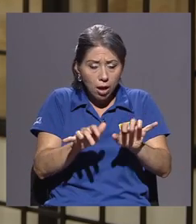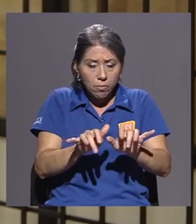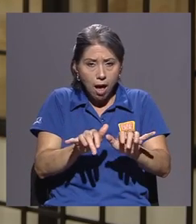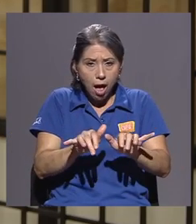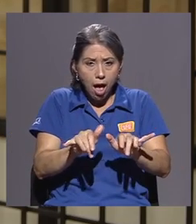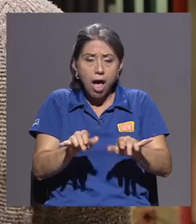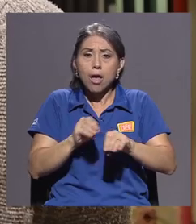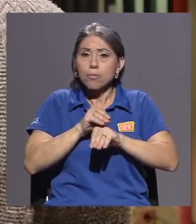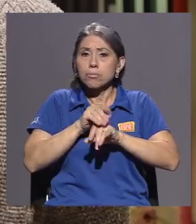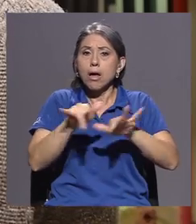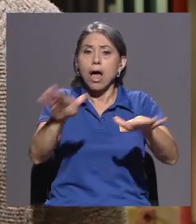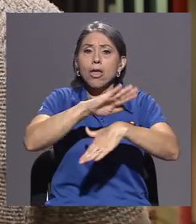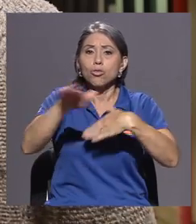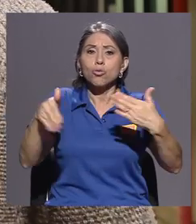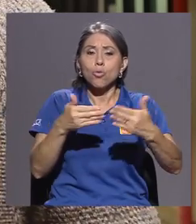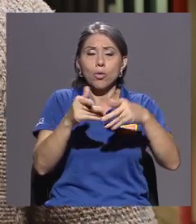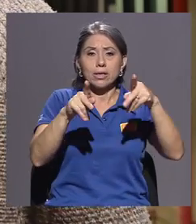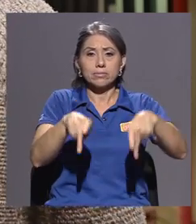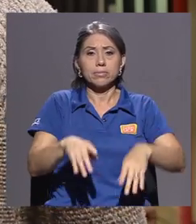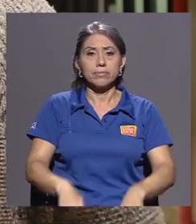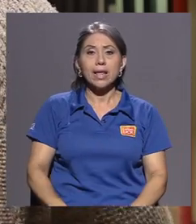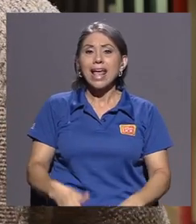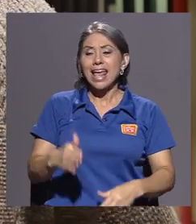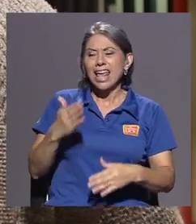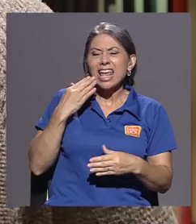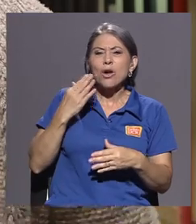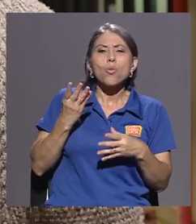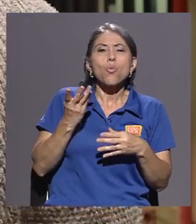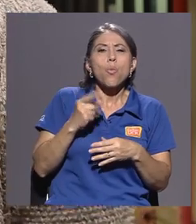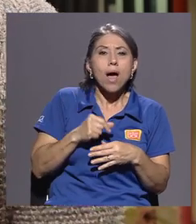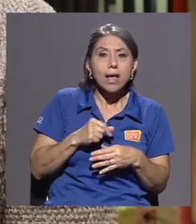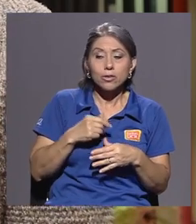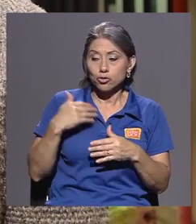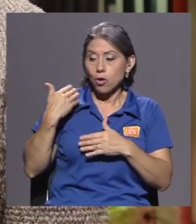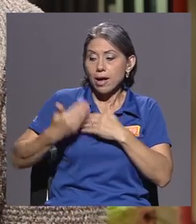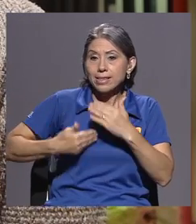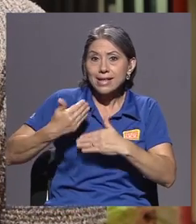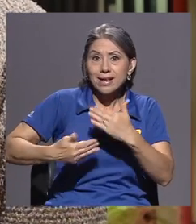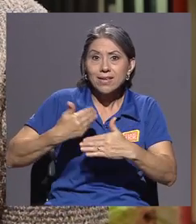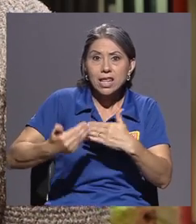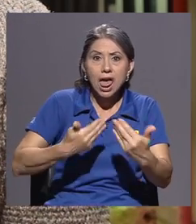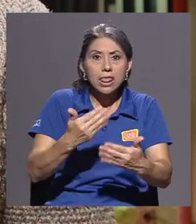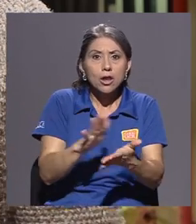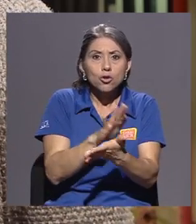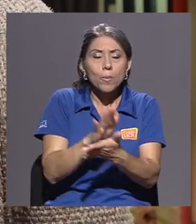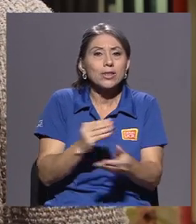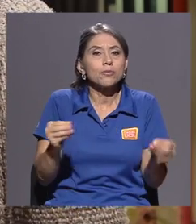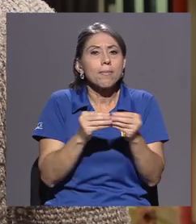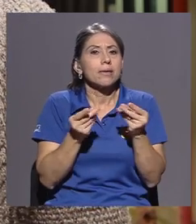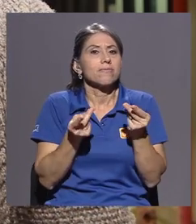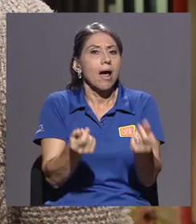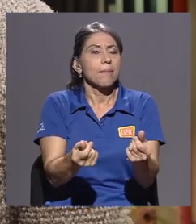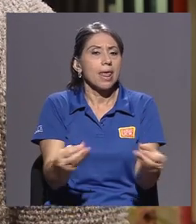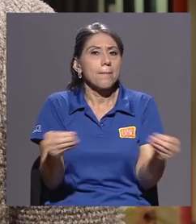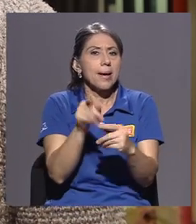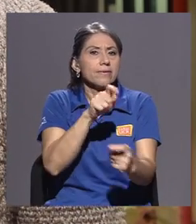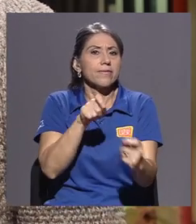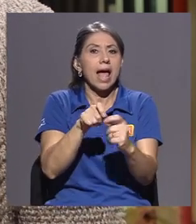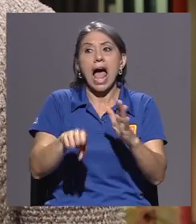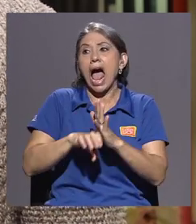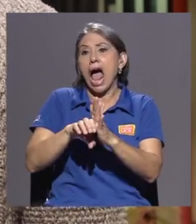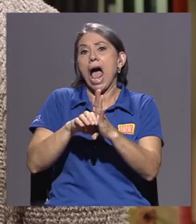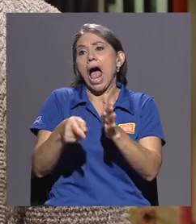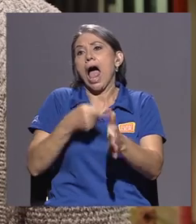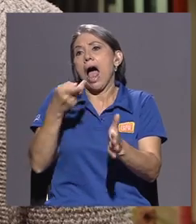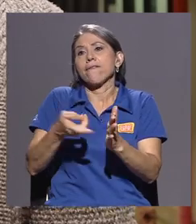a toda la comunidad. El flujo, la trazabilidad de los documentos es más rápida, es más precisa, puesto que, por ejemplo, a veces el director no se encuentra